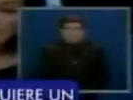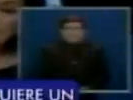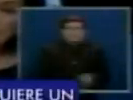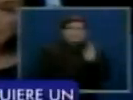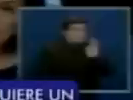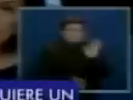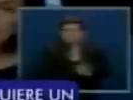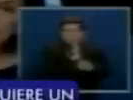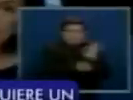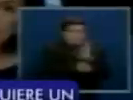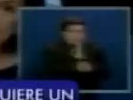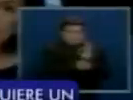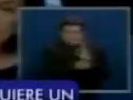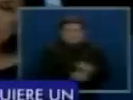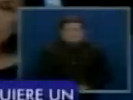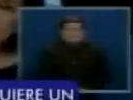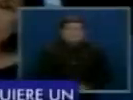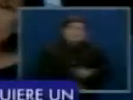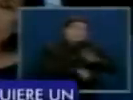incompetencia,